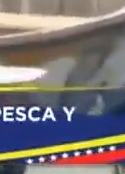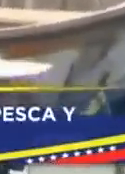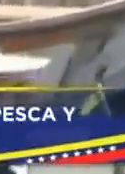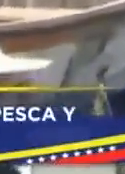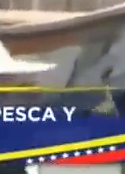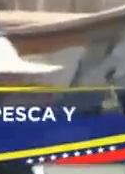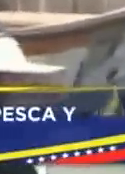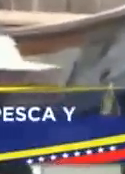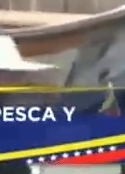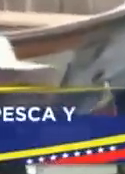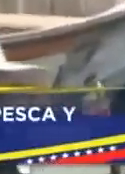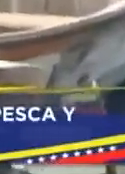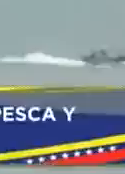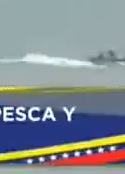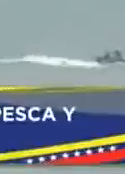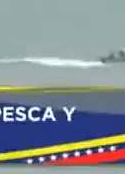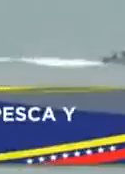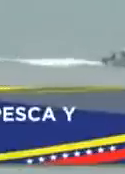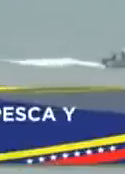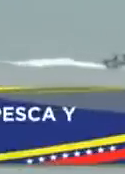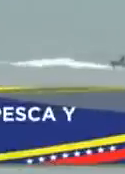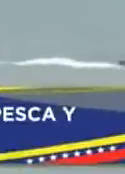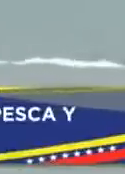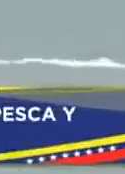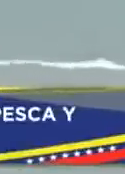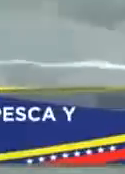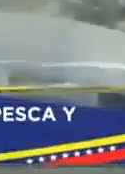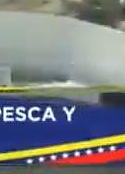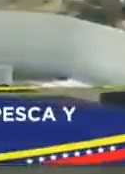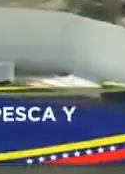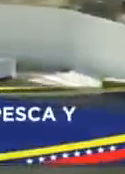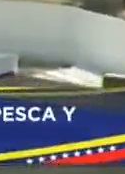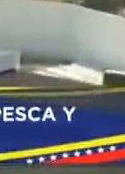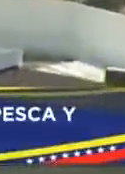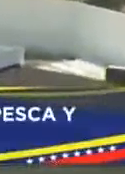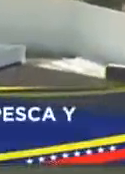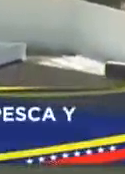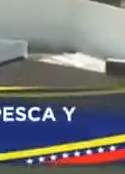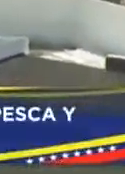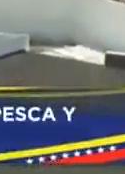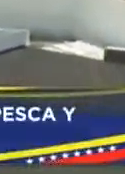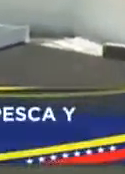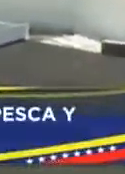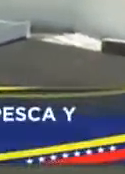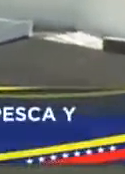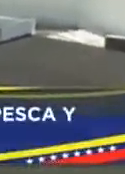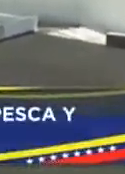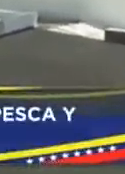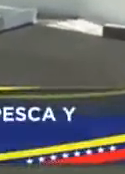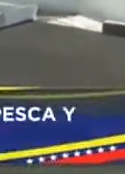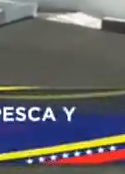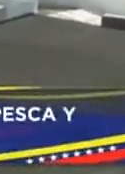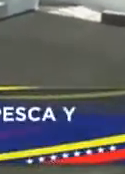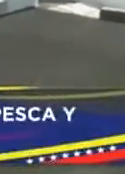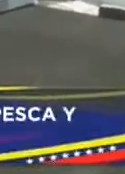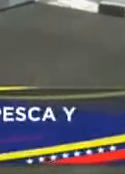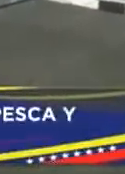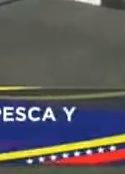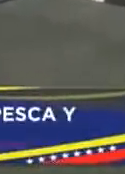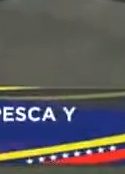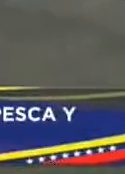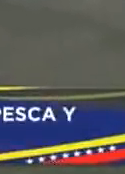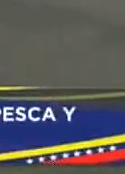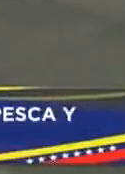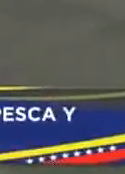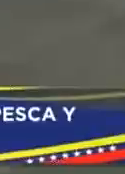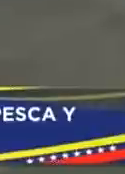A toda Venezuela, un saludo a Cumaná, a la gente de Cumaná, de Caigüire, a todo el pueblo